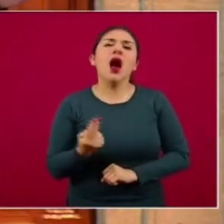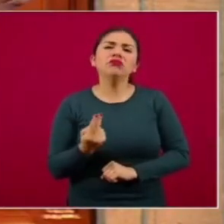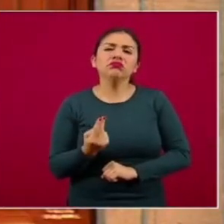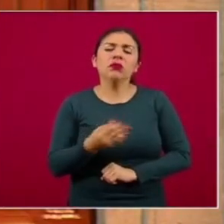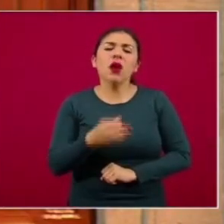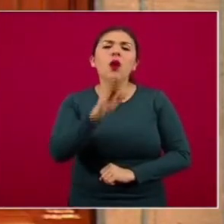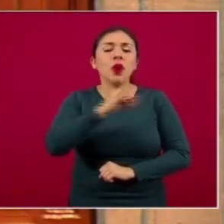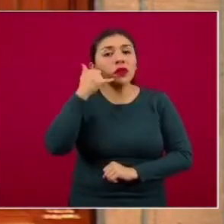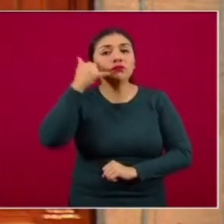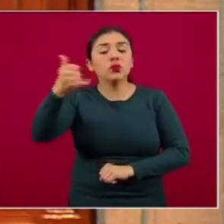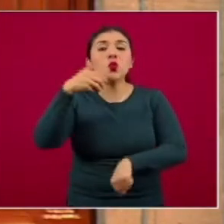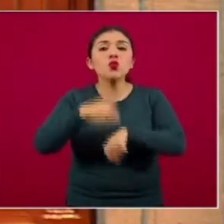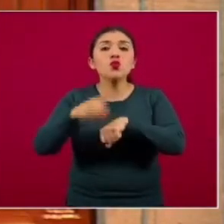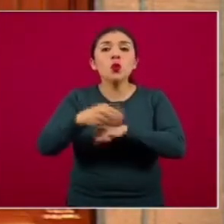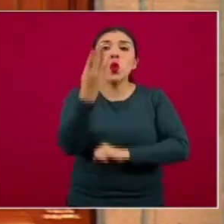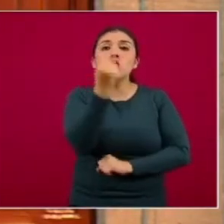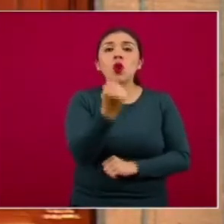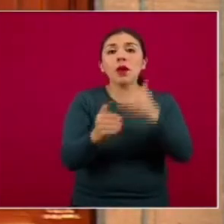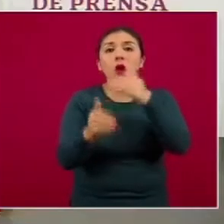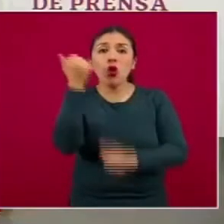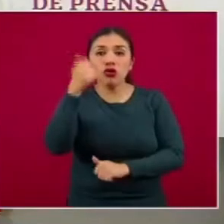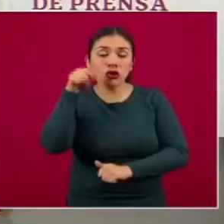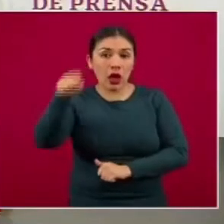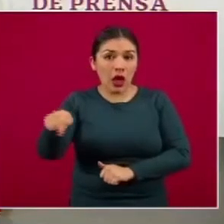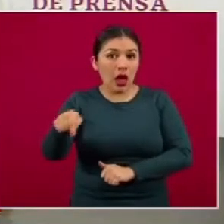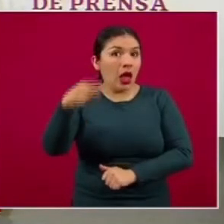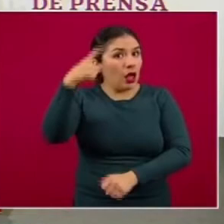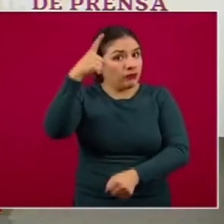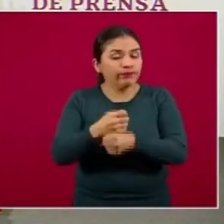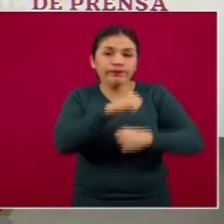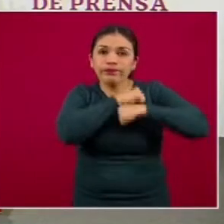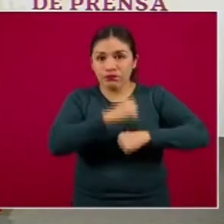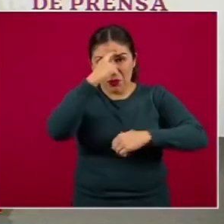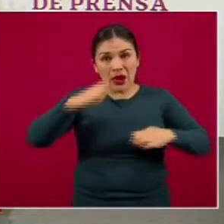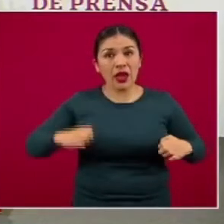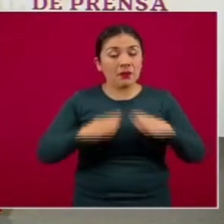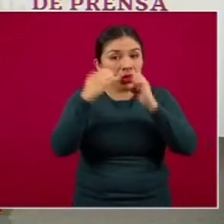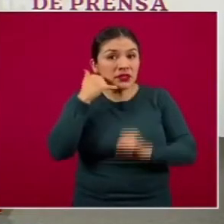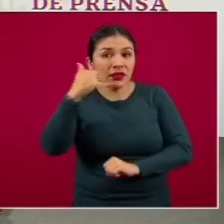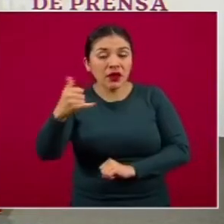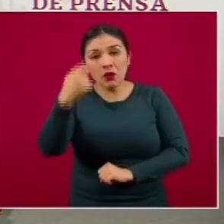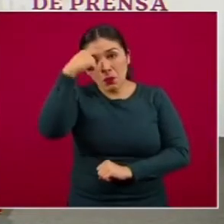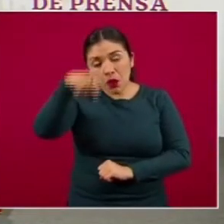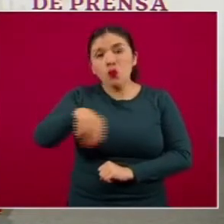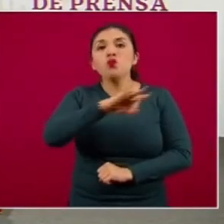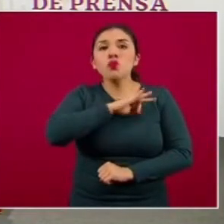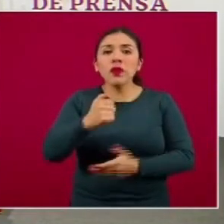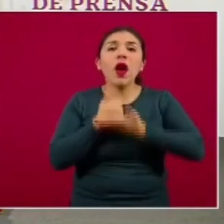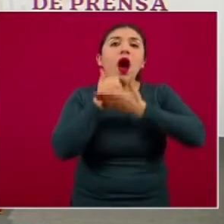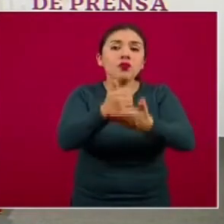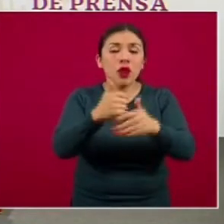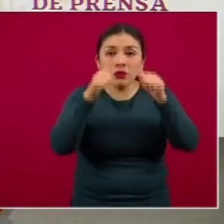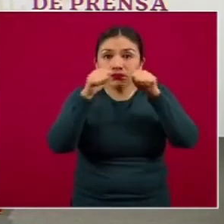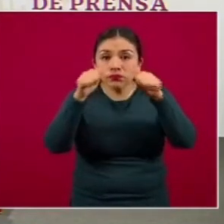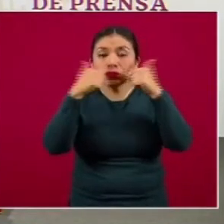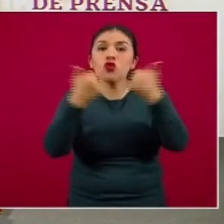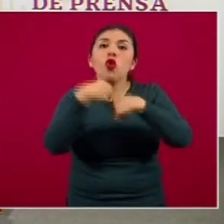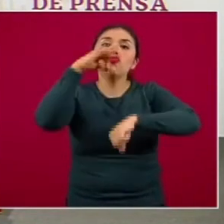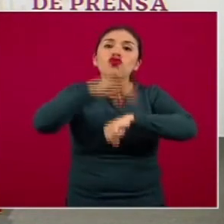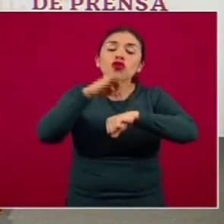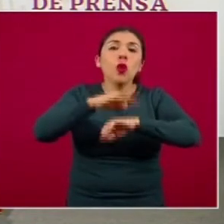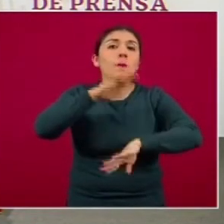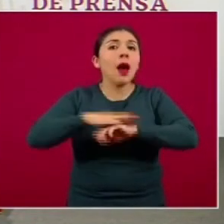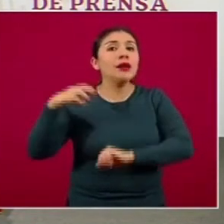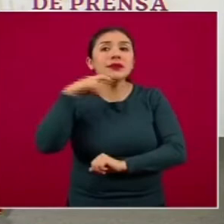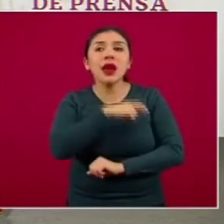entonces hay que marcar al 911, que es la línea de emergencia, para que pueda recibir la atención médica lo